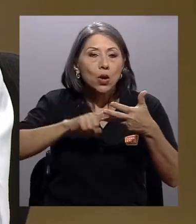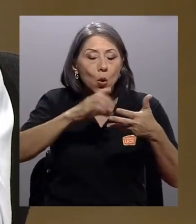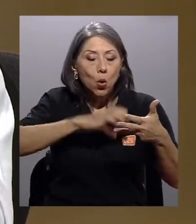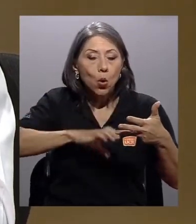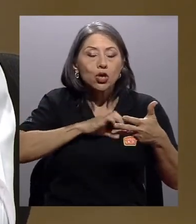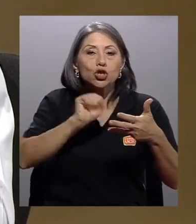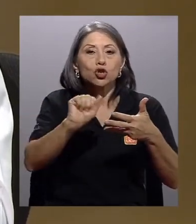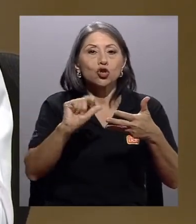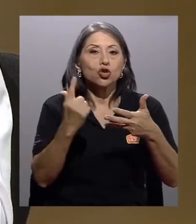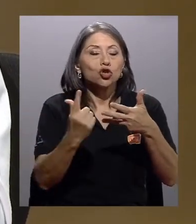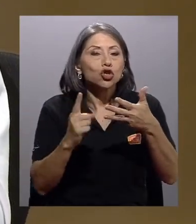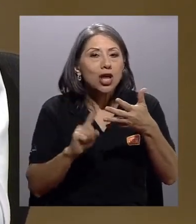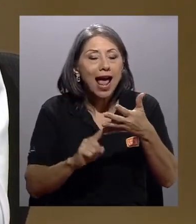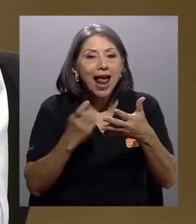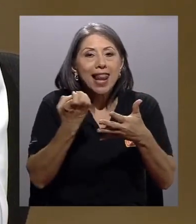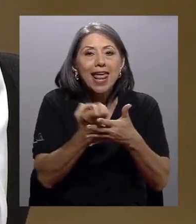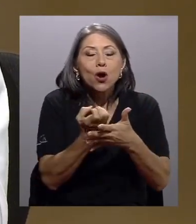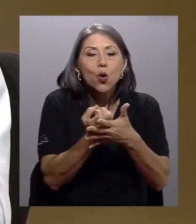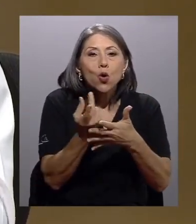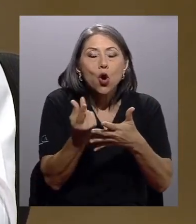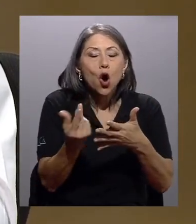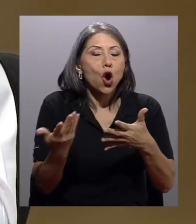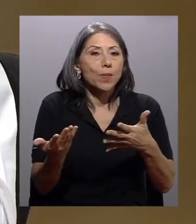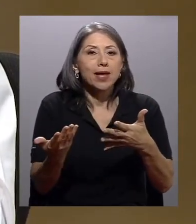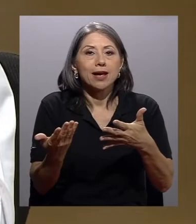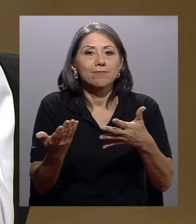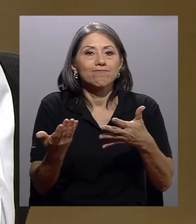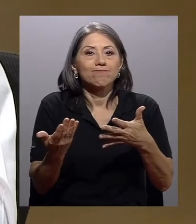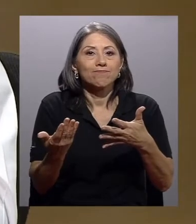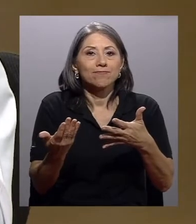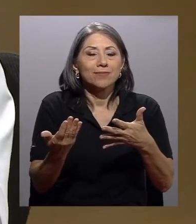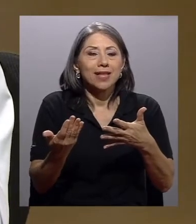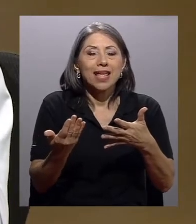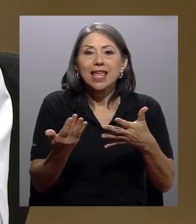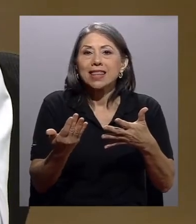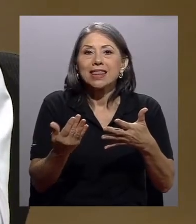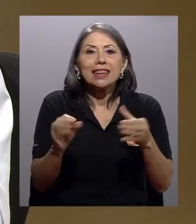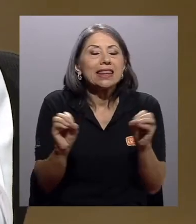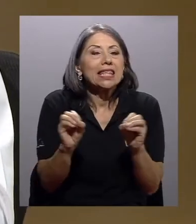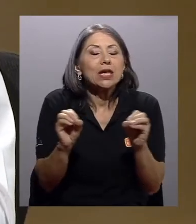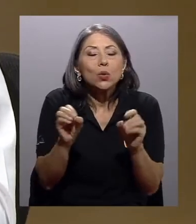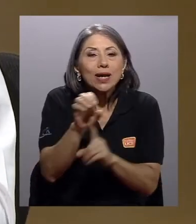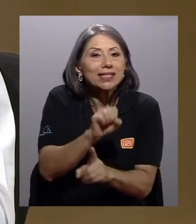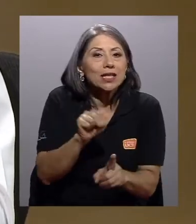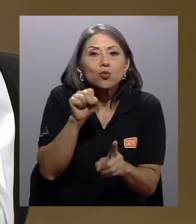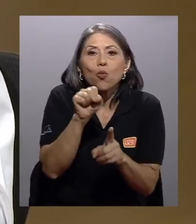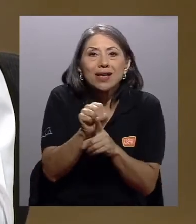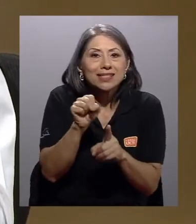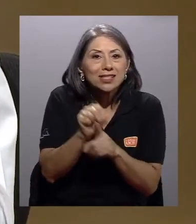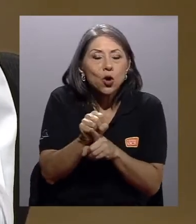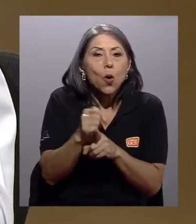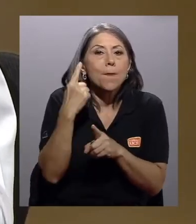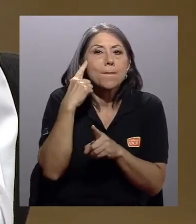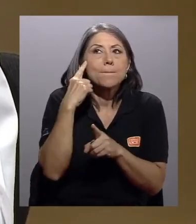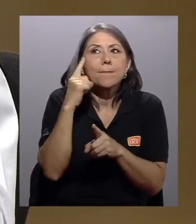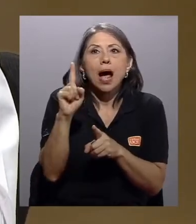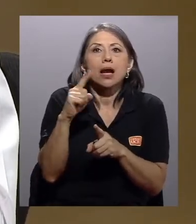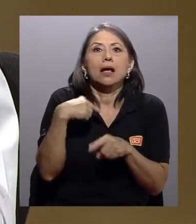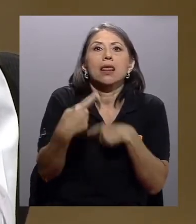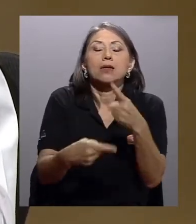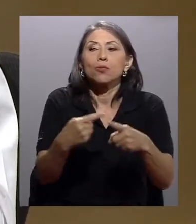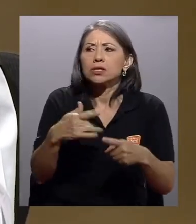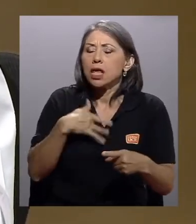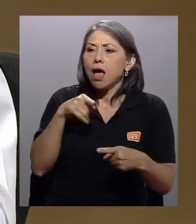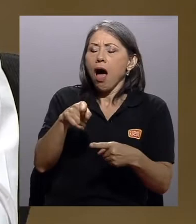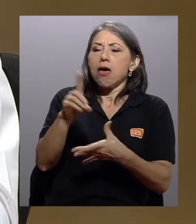la condición social, la condición económica, ni ningún tipo de situación que se preste para una